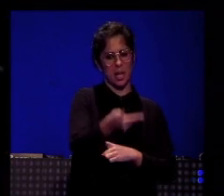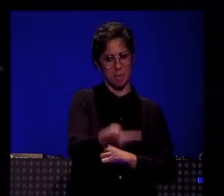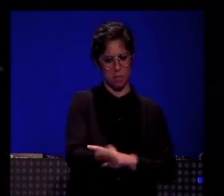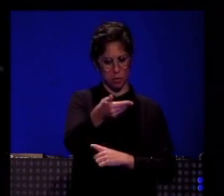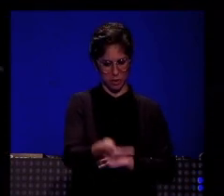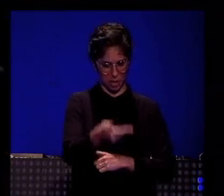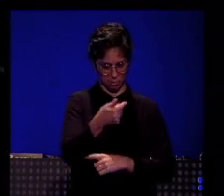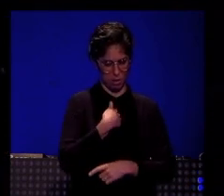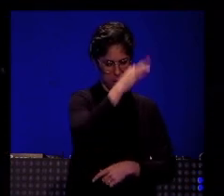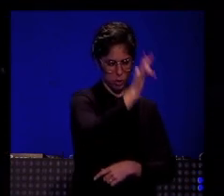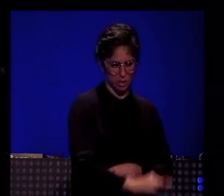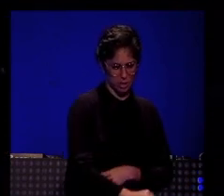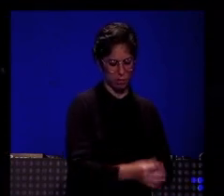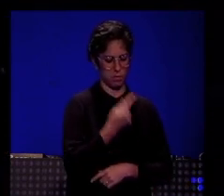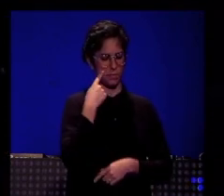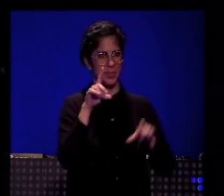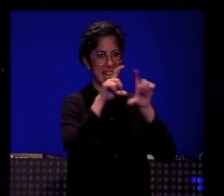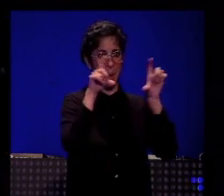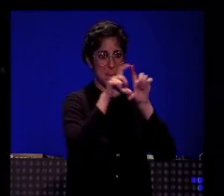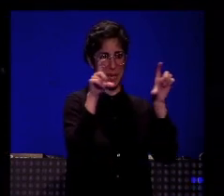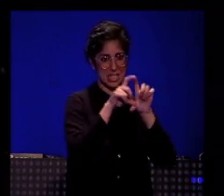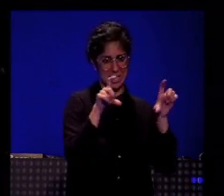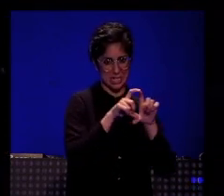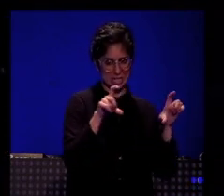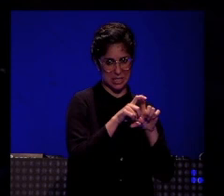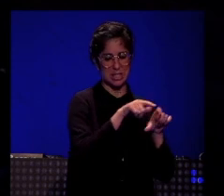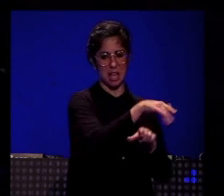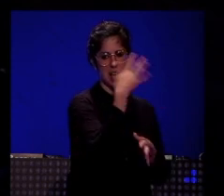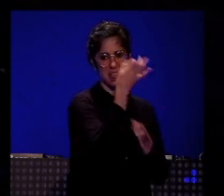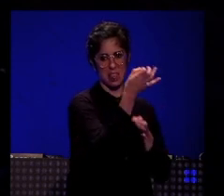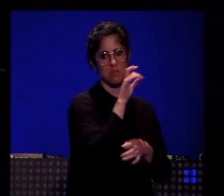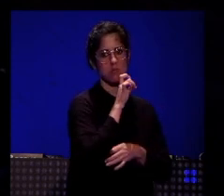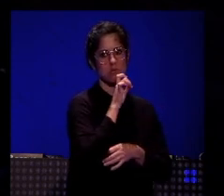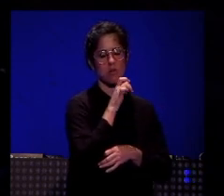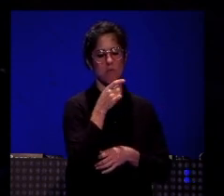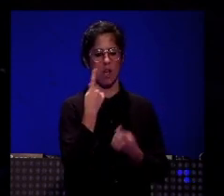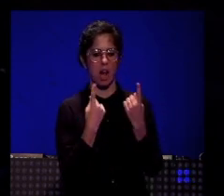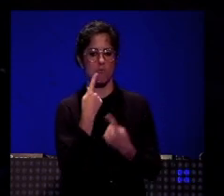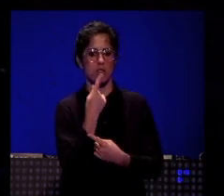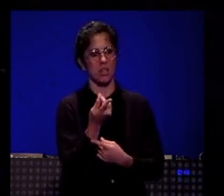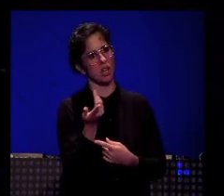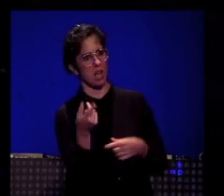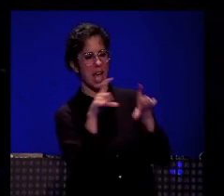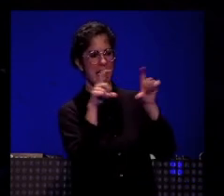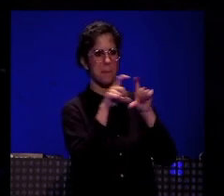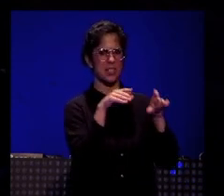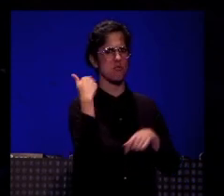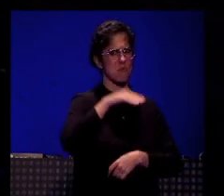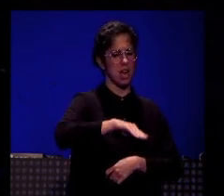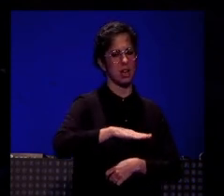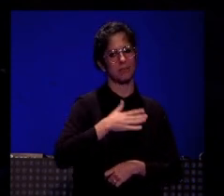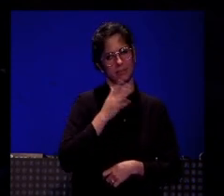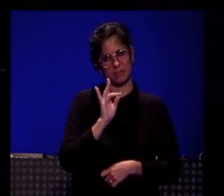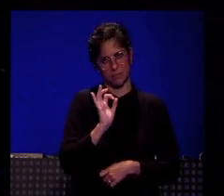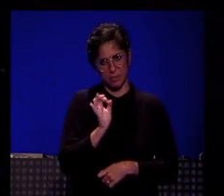los datos que la empresa tengan esos datos vale alguien dirá no por las empresas son malas bueno empresas que adquieren los datos de